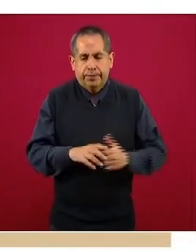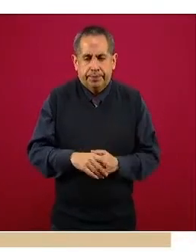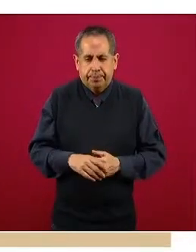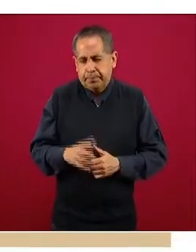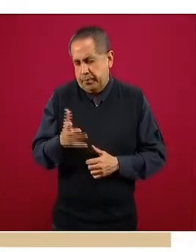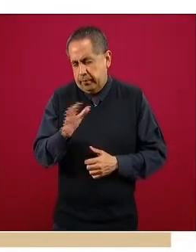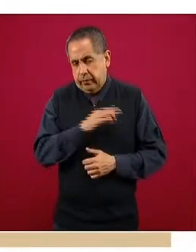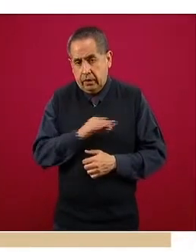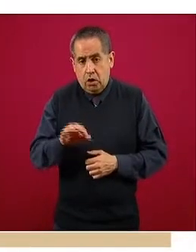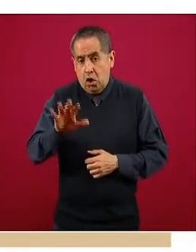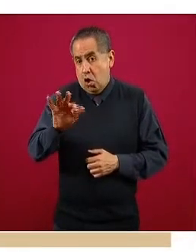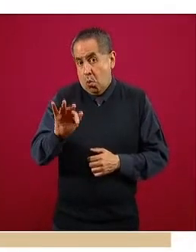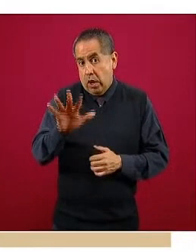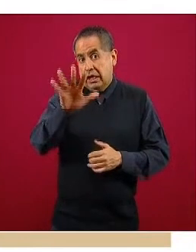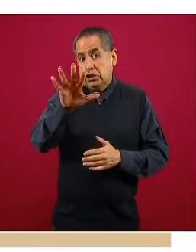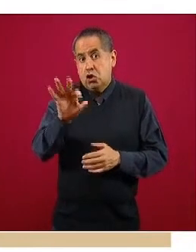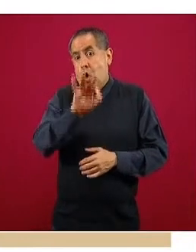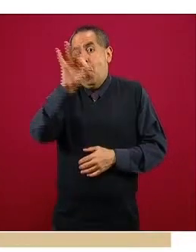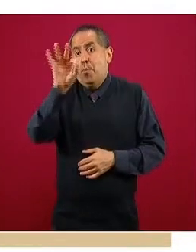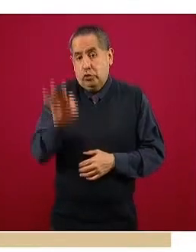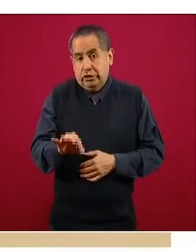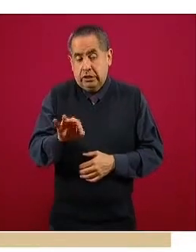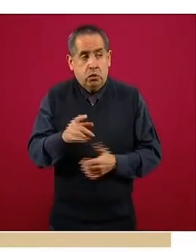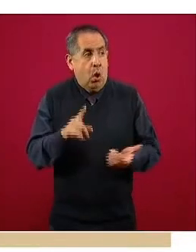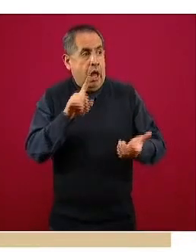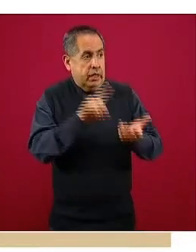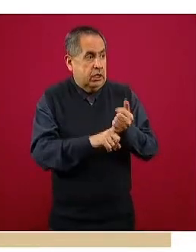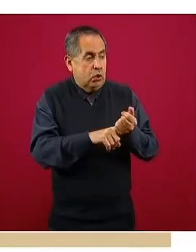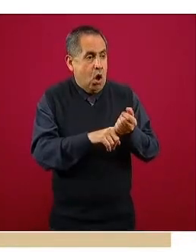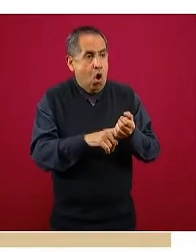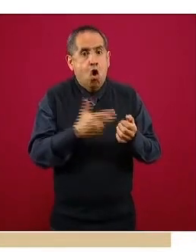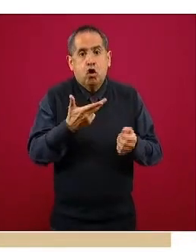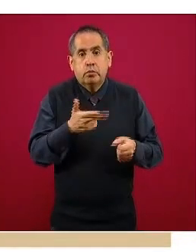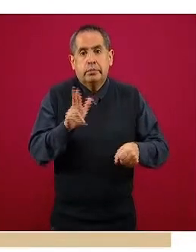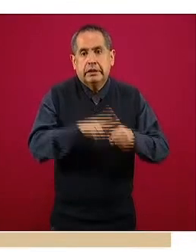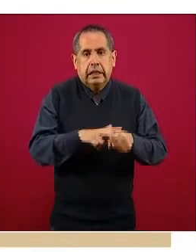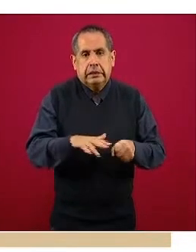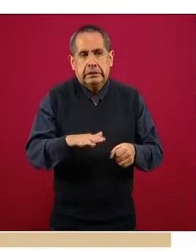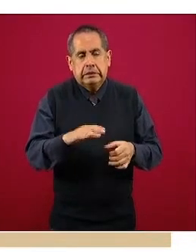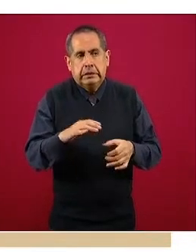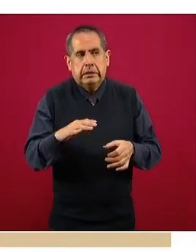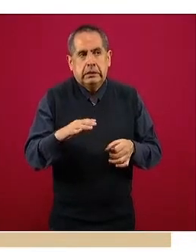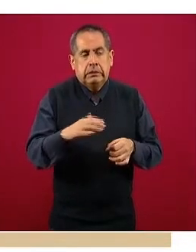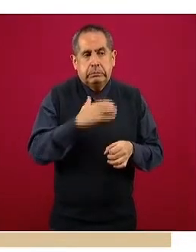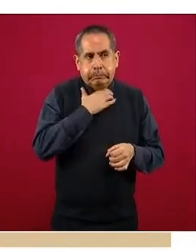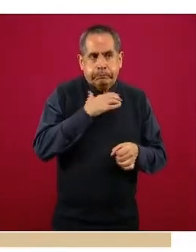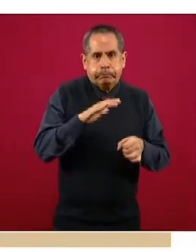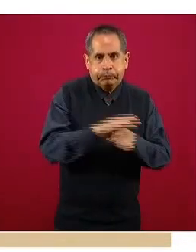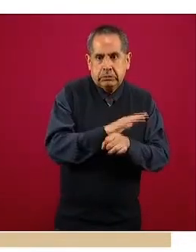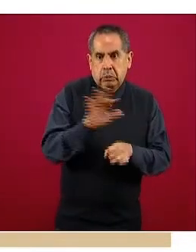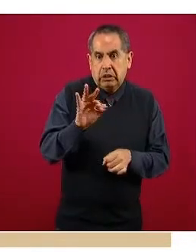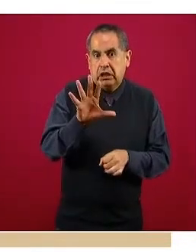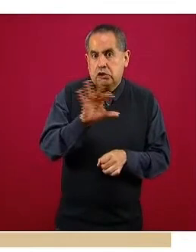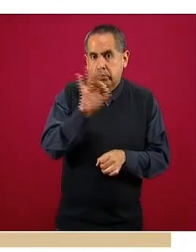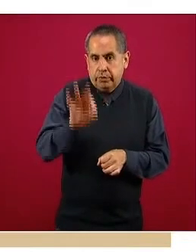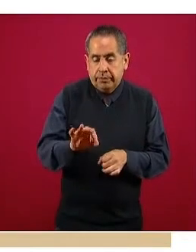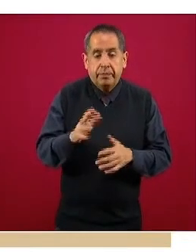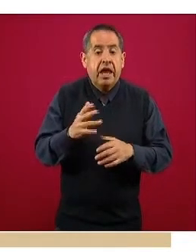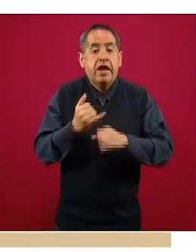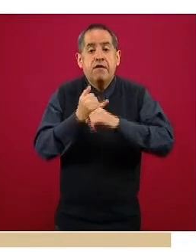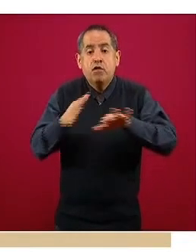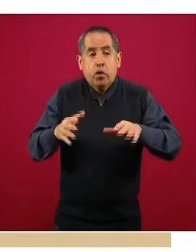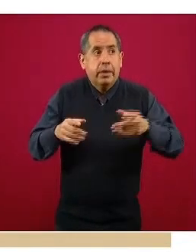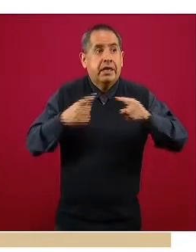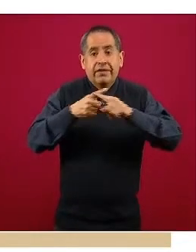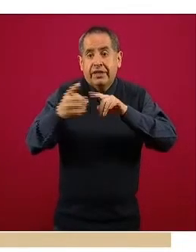En promedio tenemos 45% de ocupación hospitalaria a nivel nacional y tenemos, de acuerdo al informe que